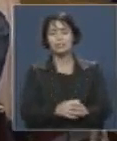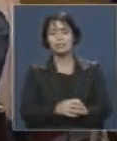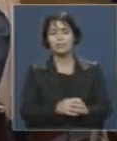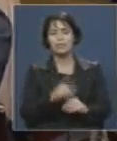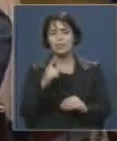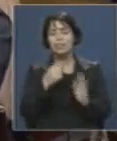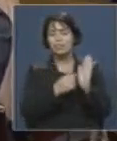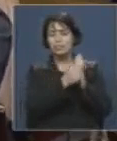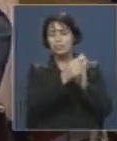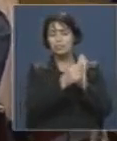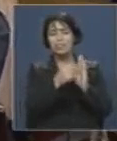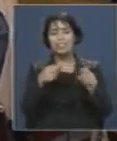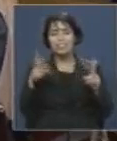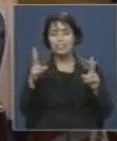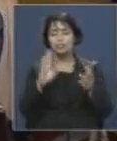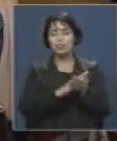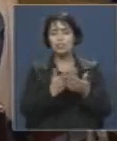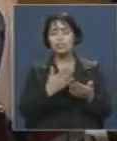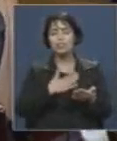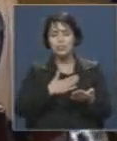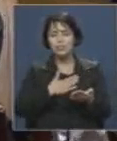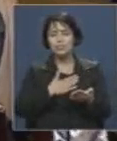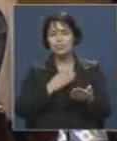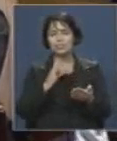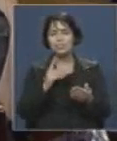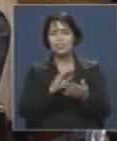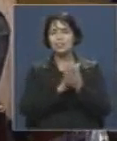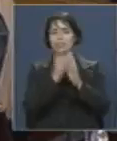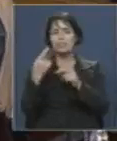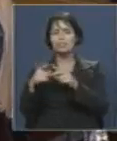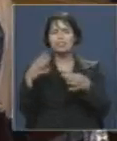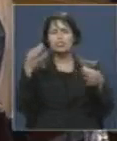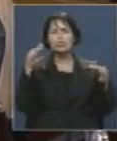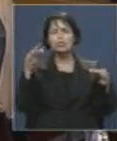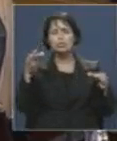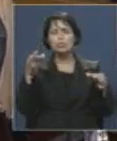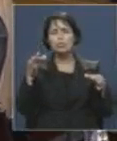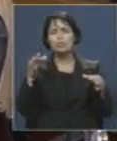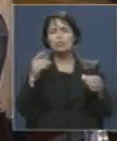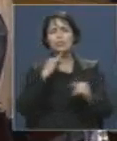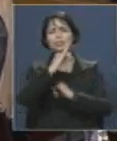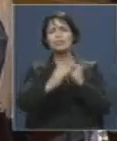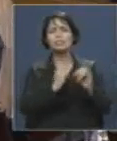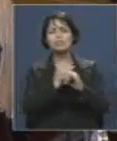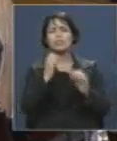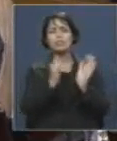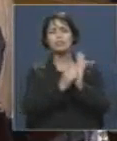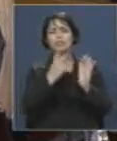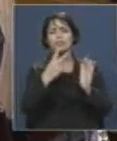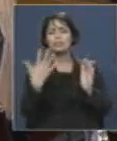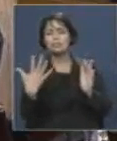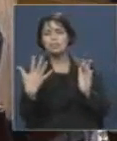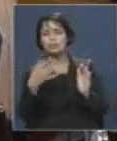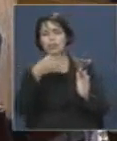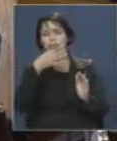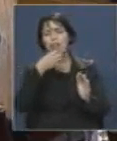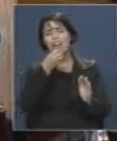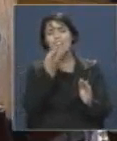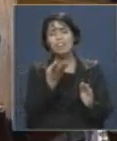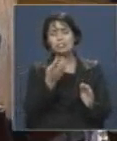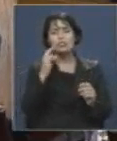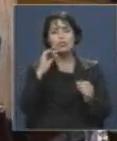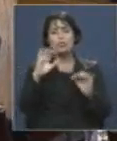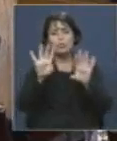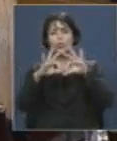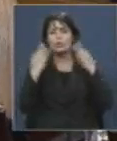Este reconocimiento del derecho a la salud está contenido en varios instrumentos legales internacionales, El artículo 25 de la Declaración Universal